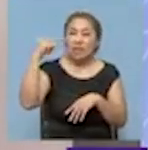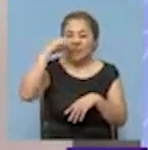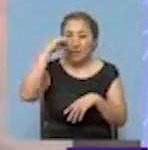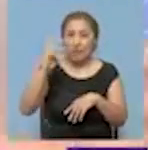colegio de vuelta